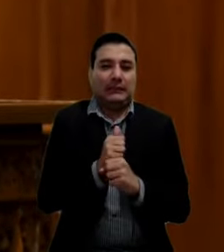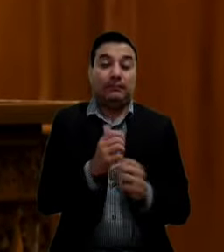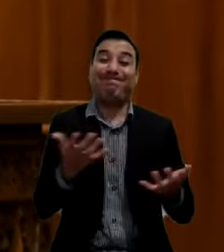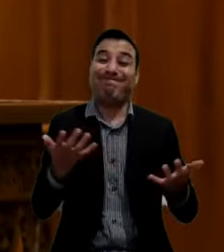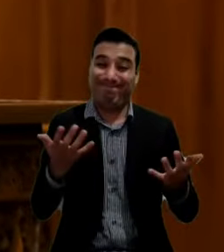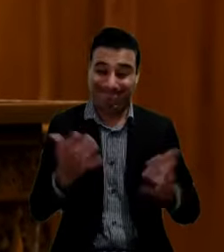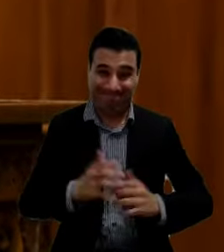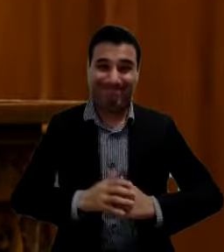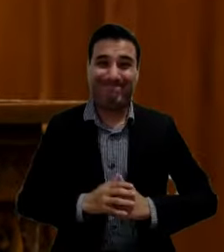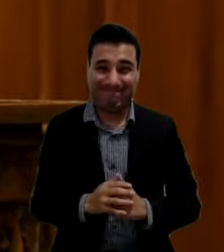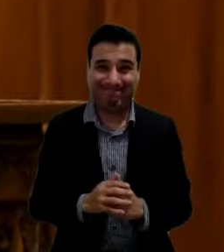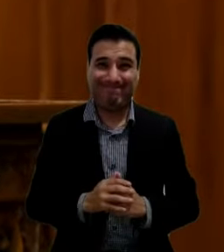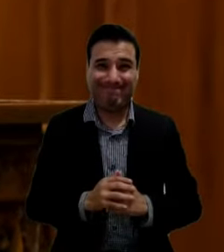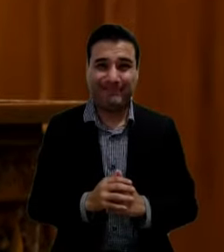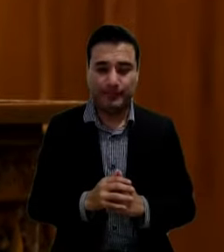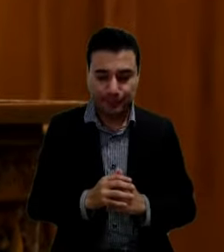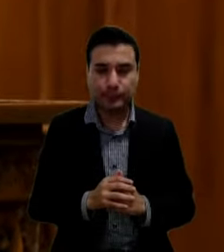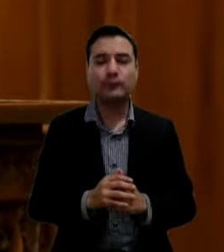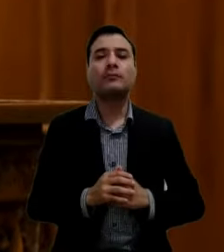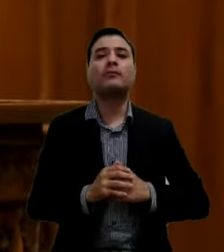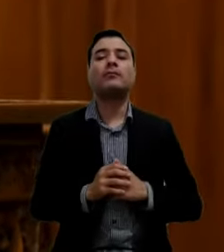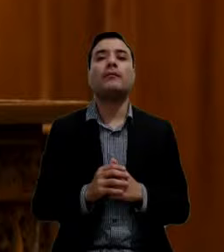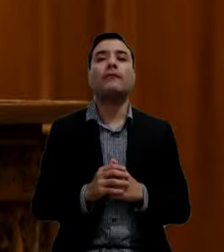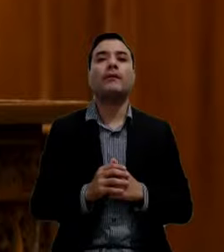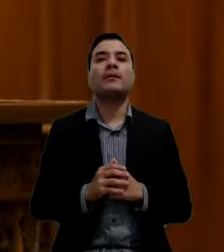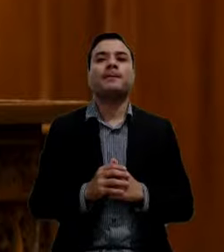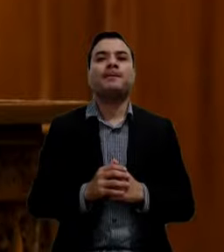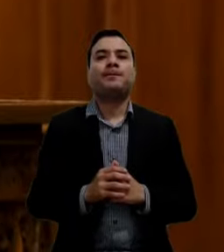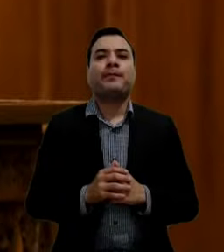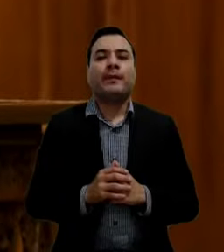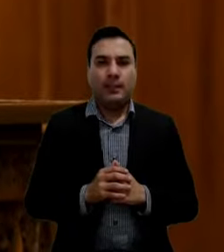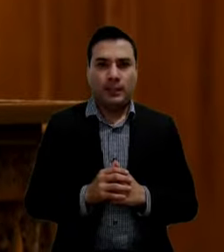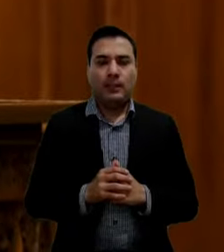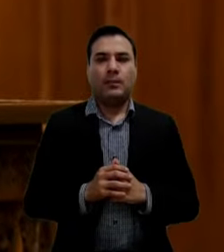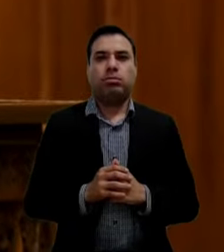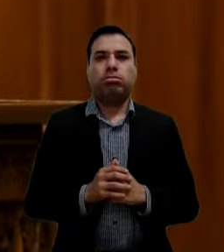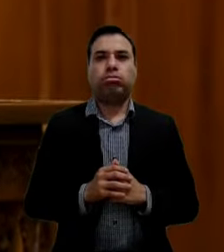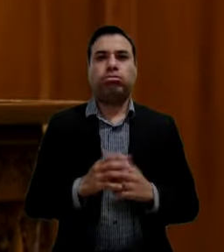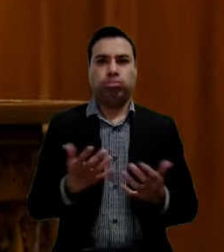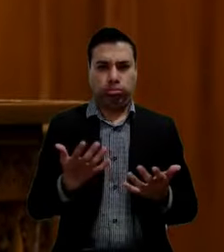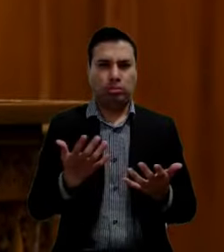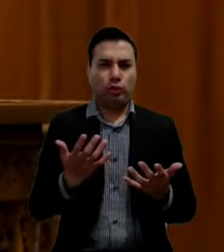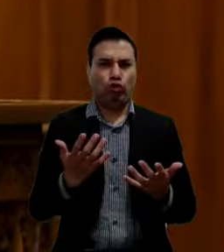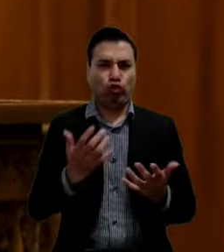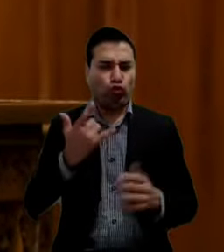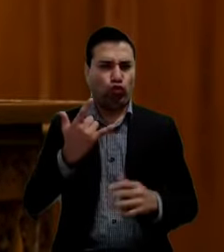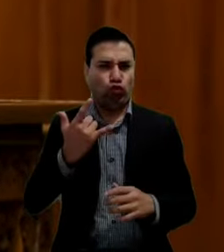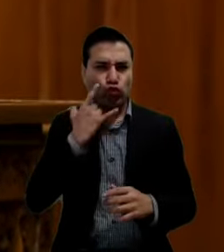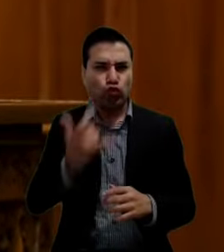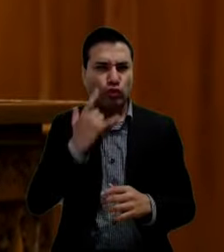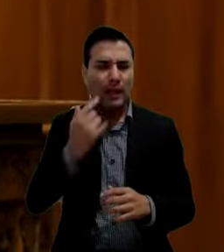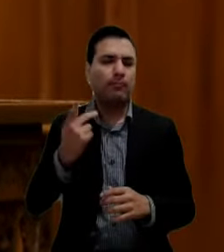democracia. Se considera que la lucha política contra las mujeres en las redes sociales